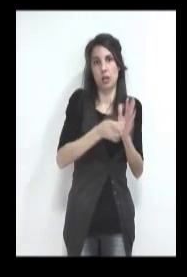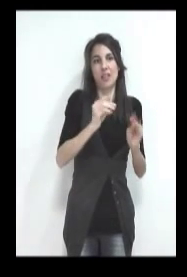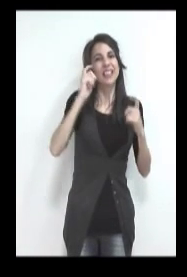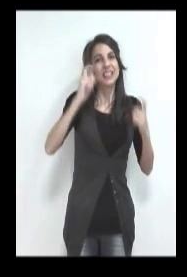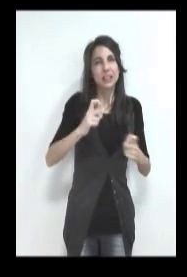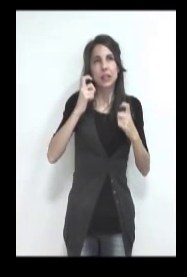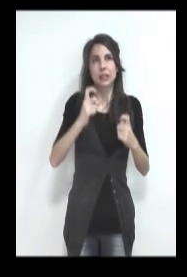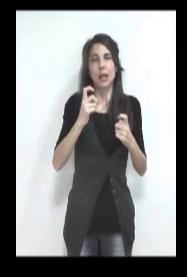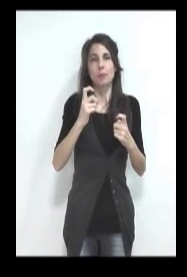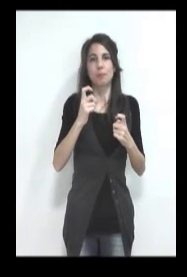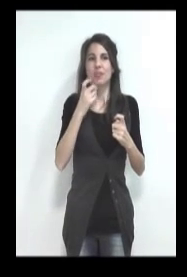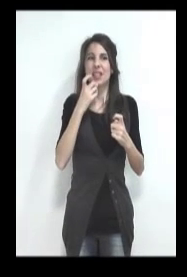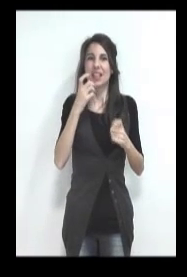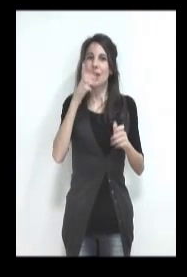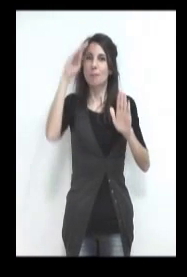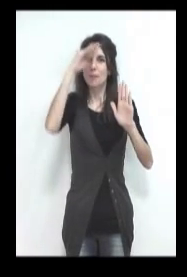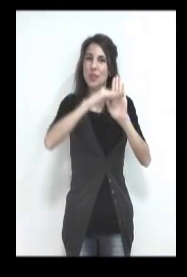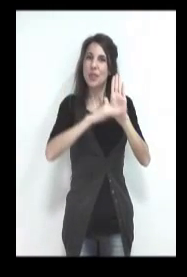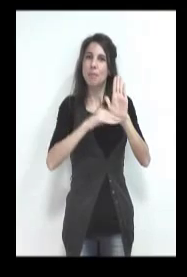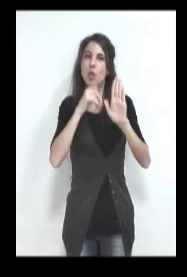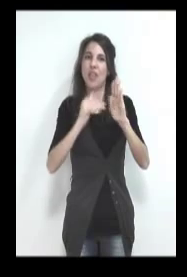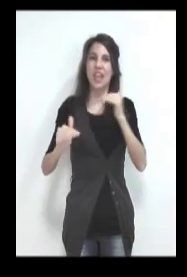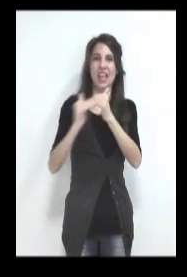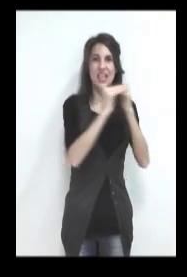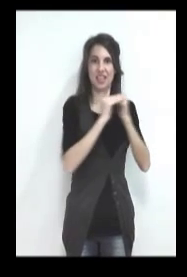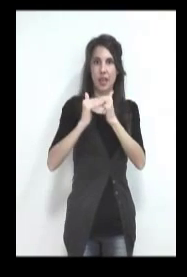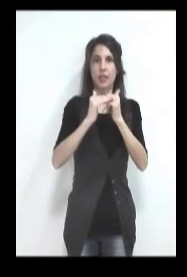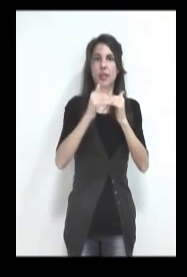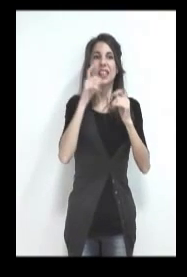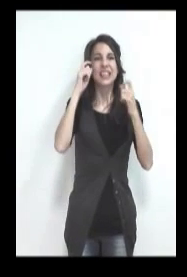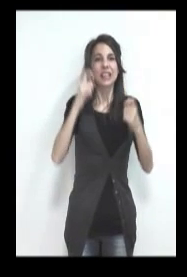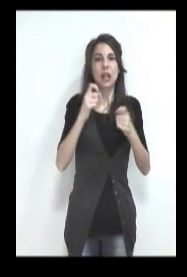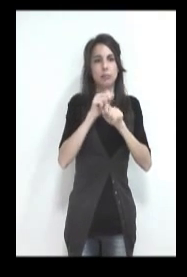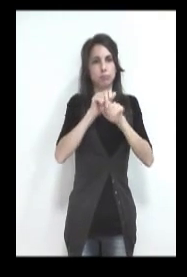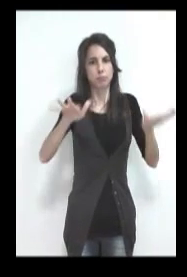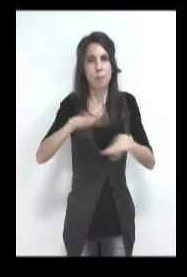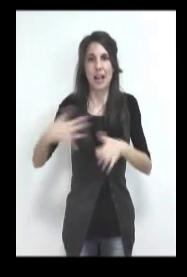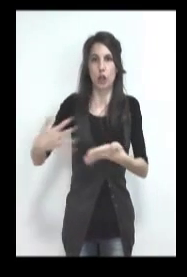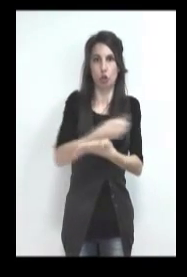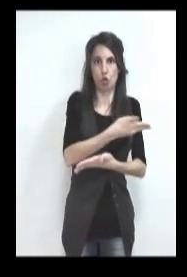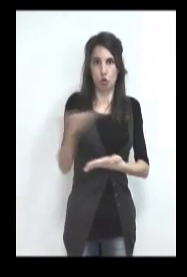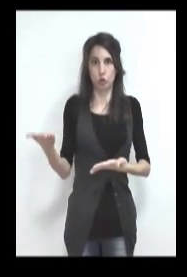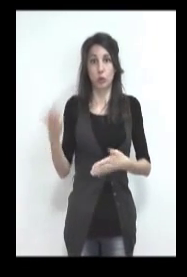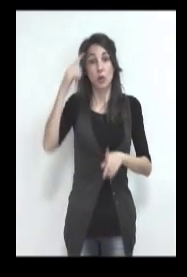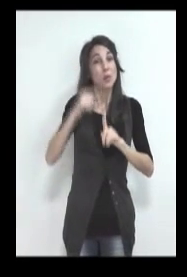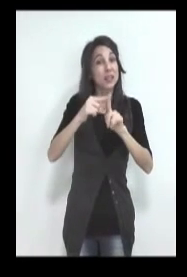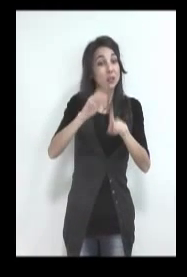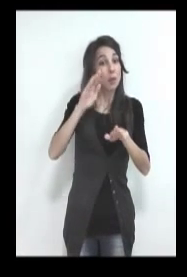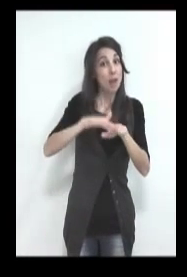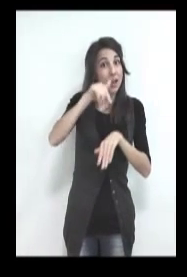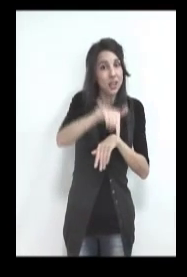ese principio de equidad del que hablaba antes a todo el territorio. Entonces, para ello, de alguna forma